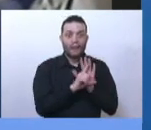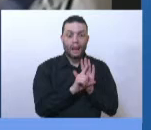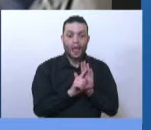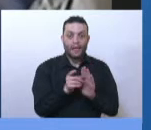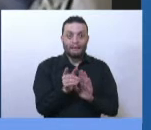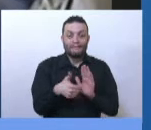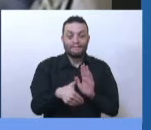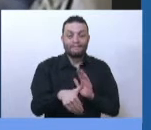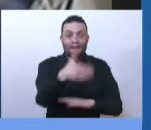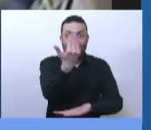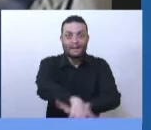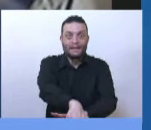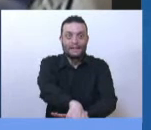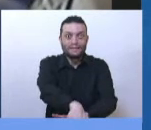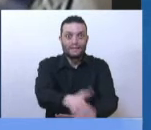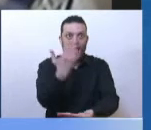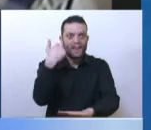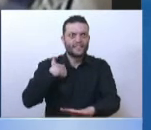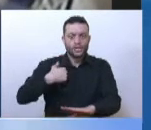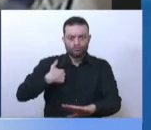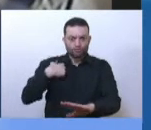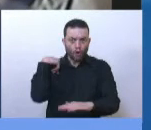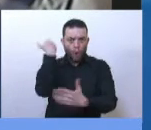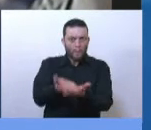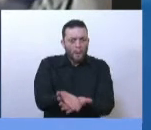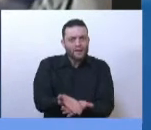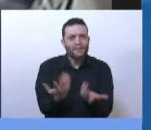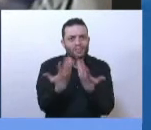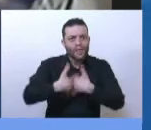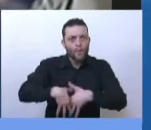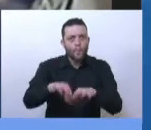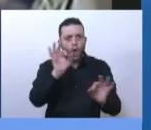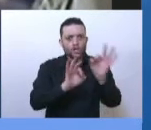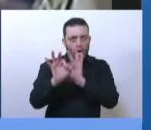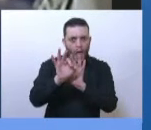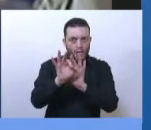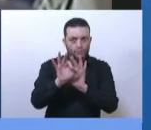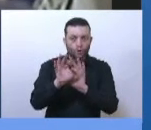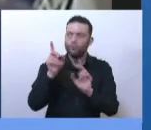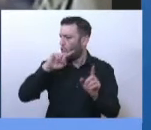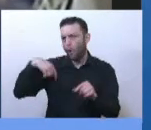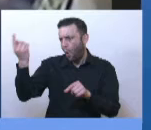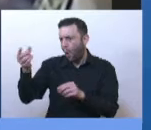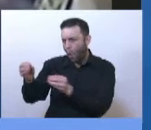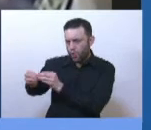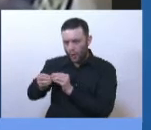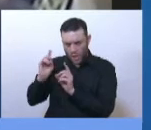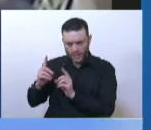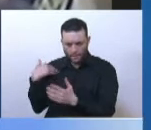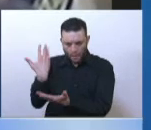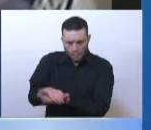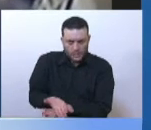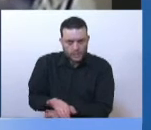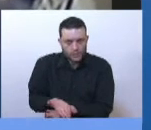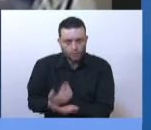que en ese momento yo mismo presenté un proyecto también, entre otros, seguramente, que había de mis